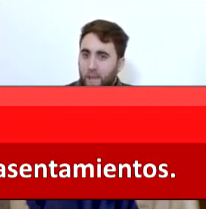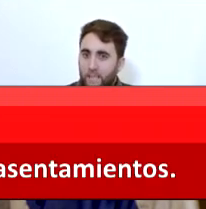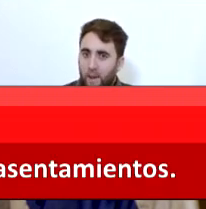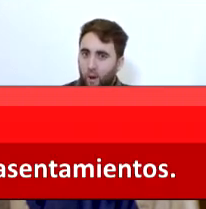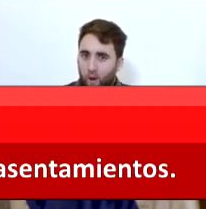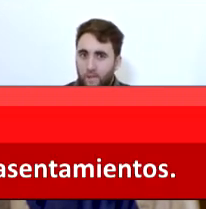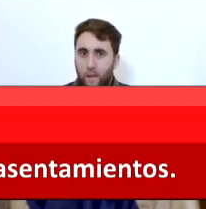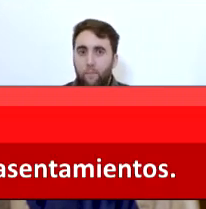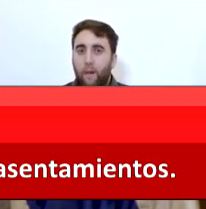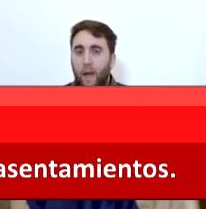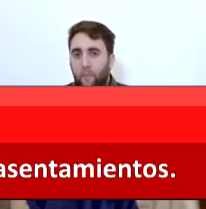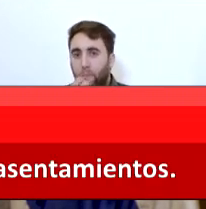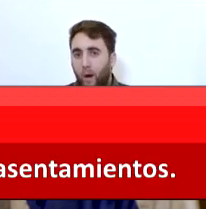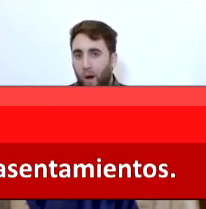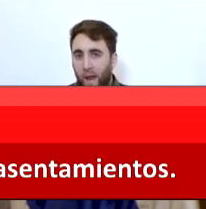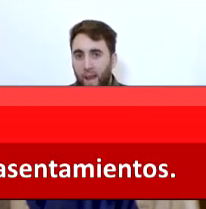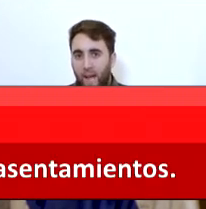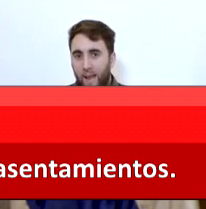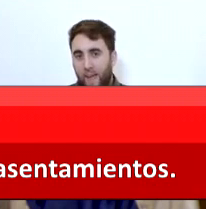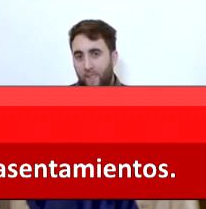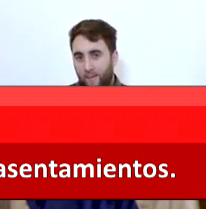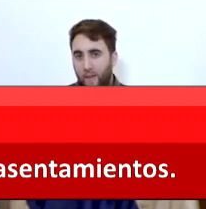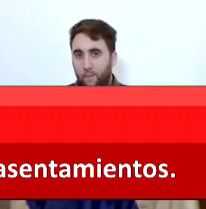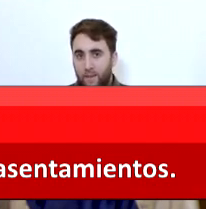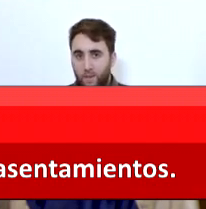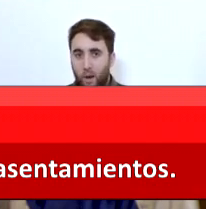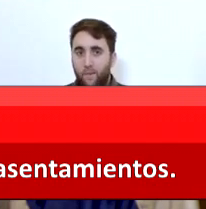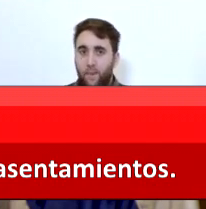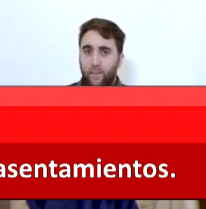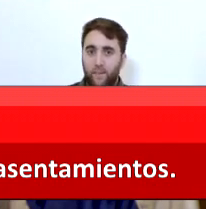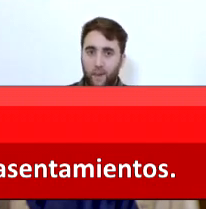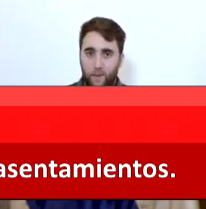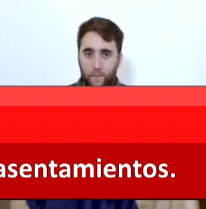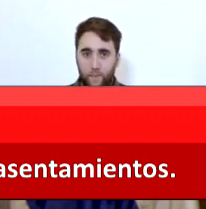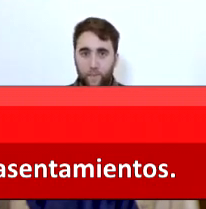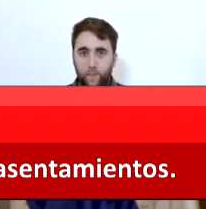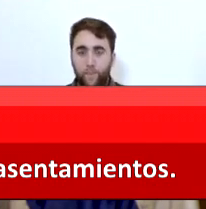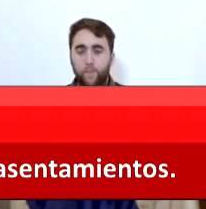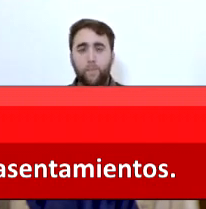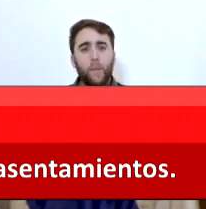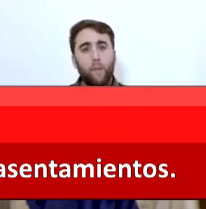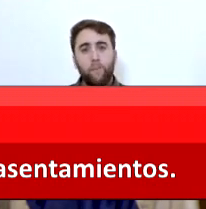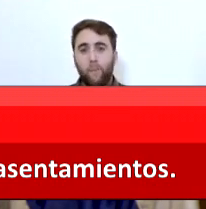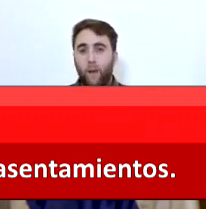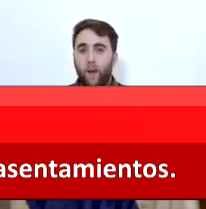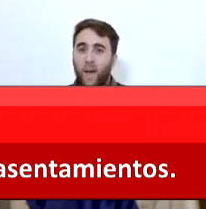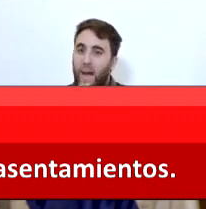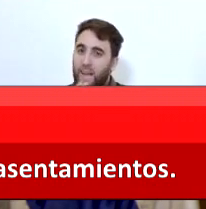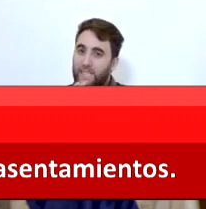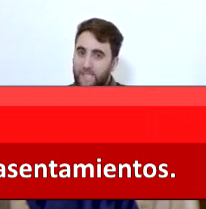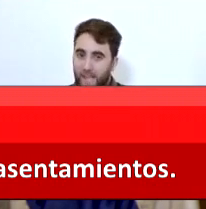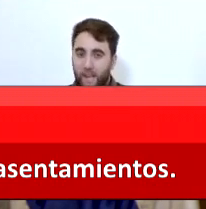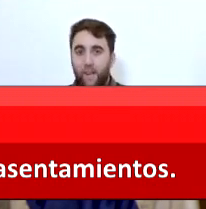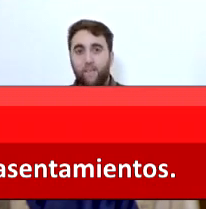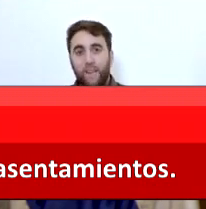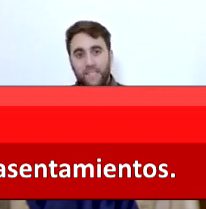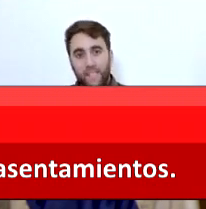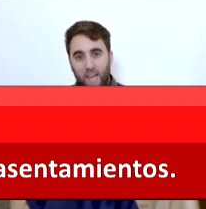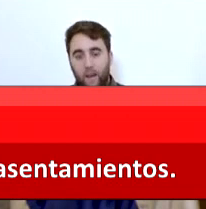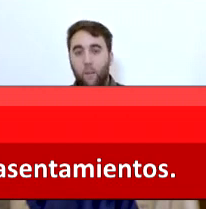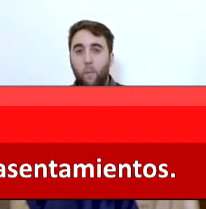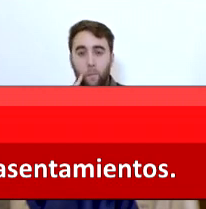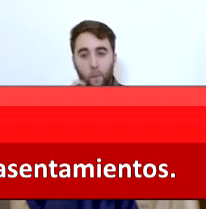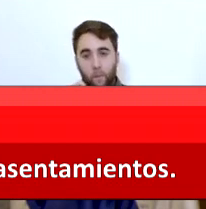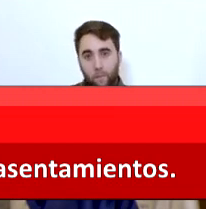el bien de cada uno de nuestros vecinos primero agradecer saludar y felicitar por este plan